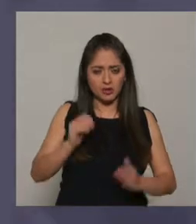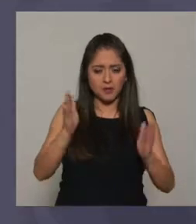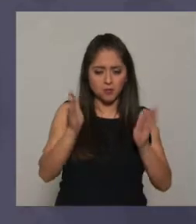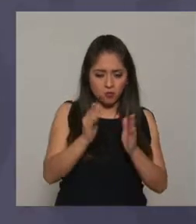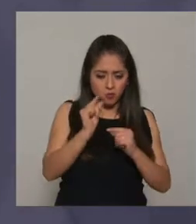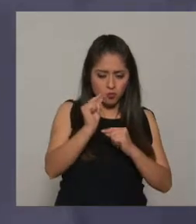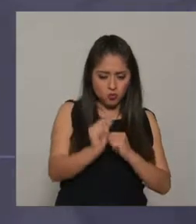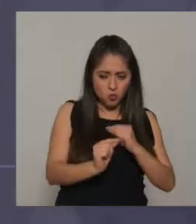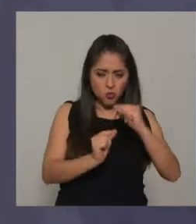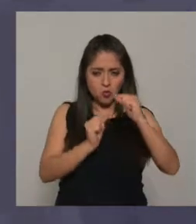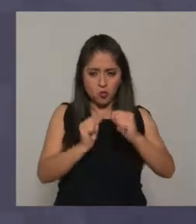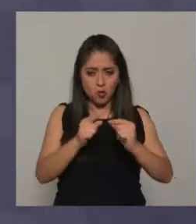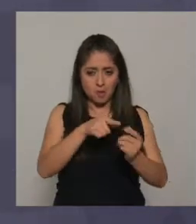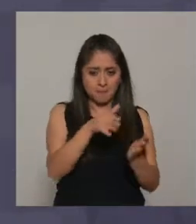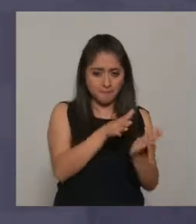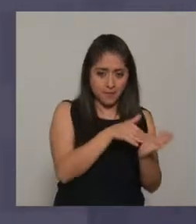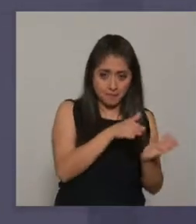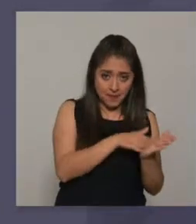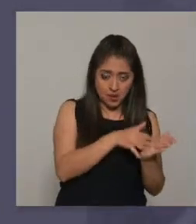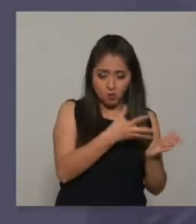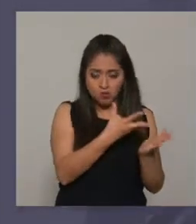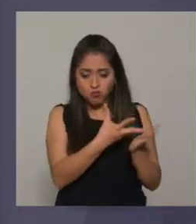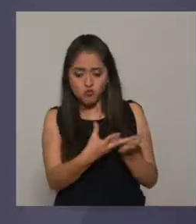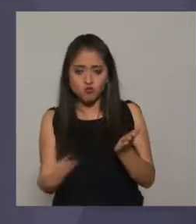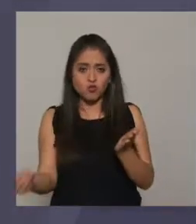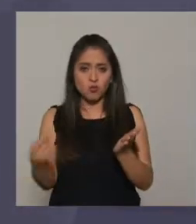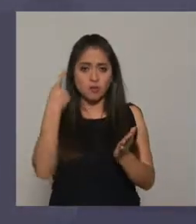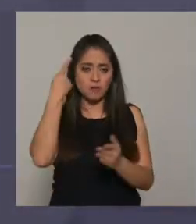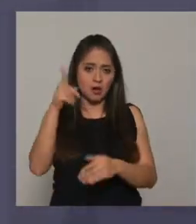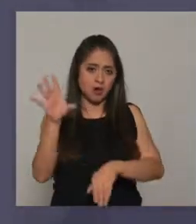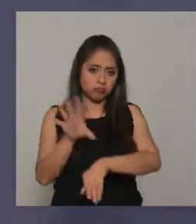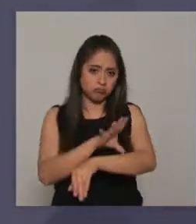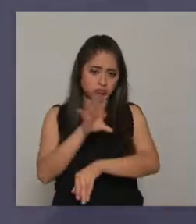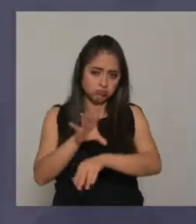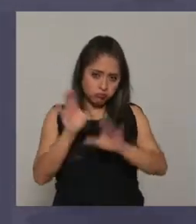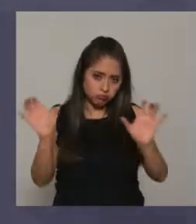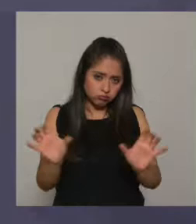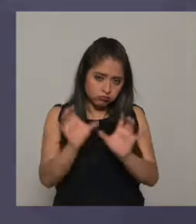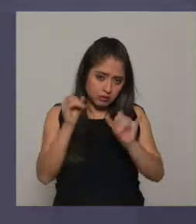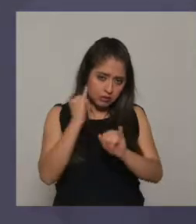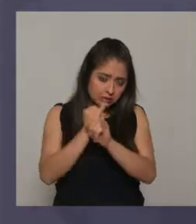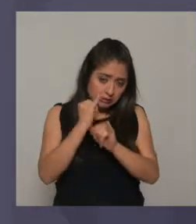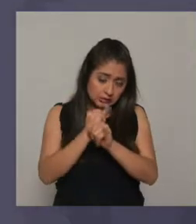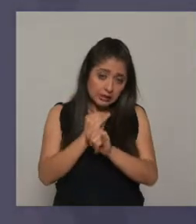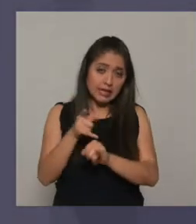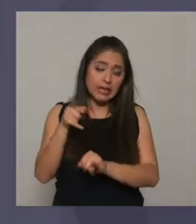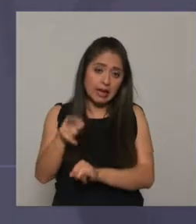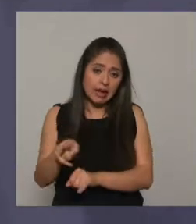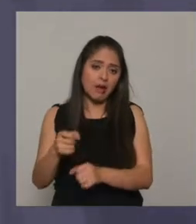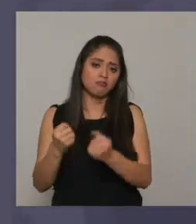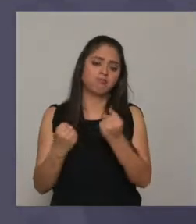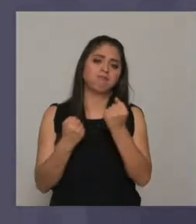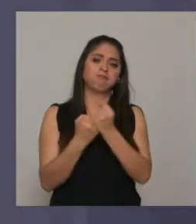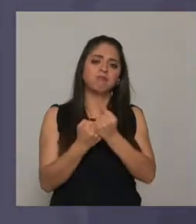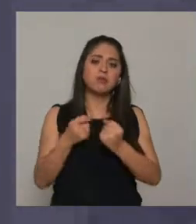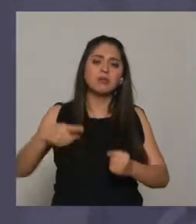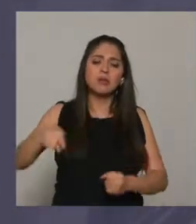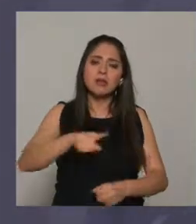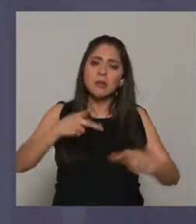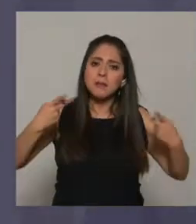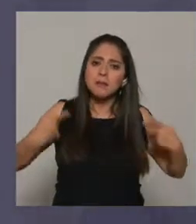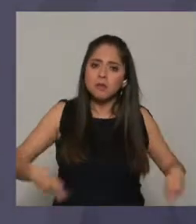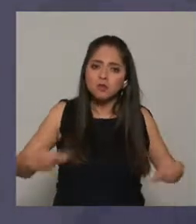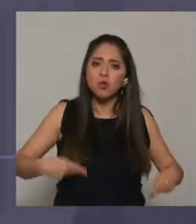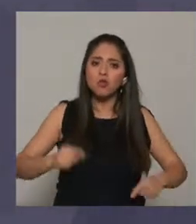papel y el electrónico, para ir dando mayor solidez al mismo sistema y que el ciudadano también se